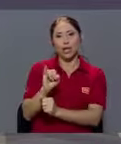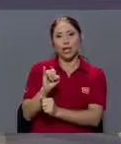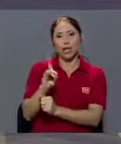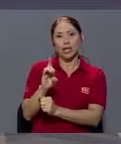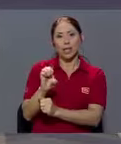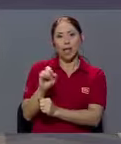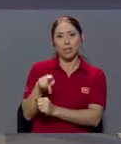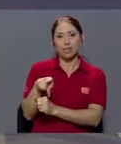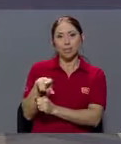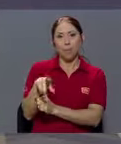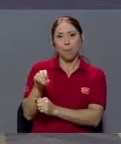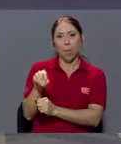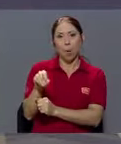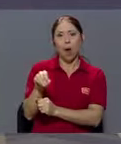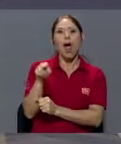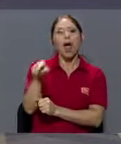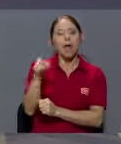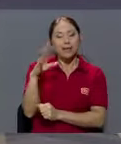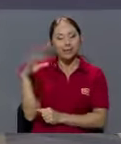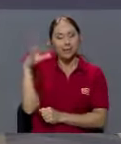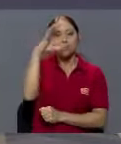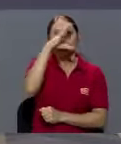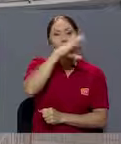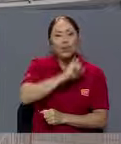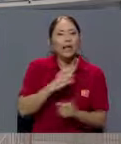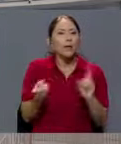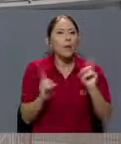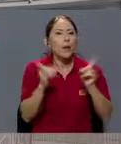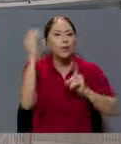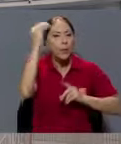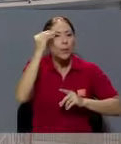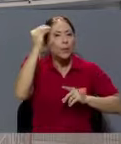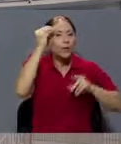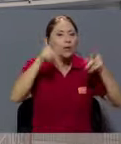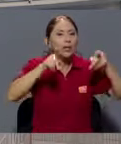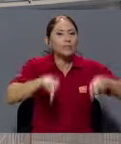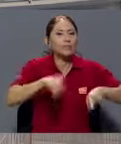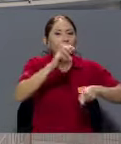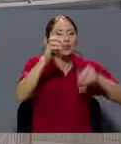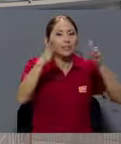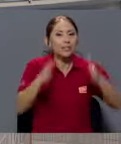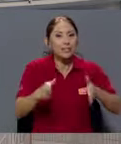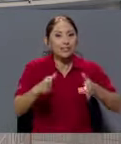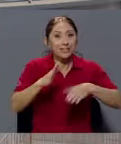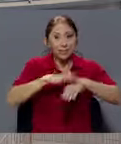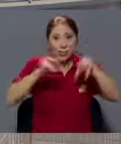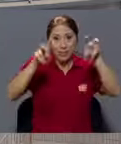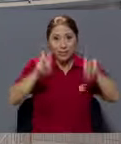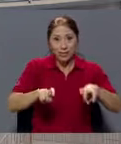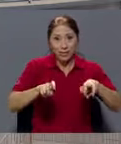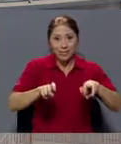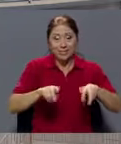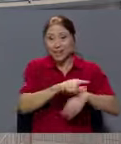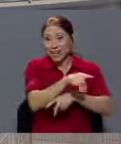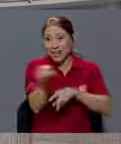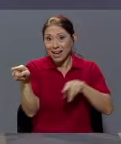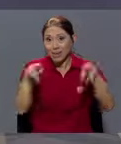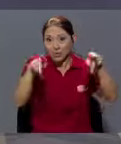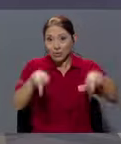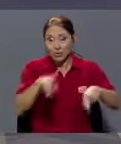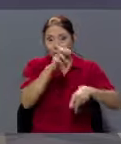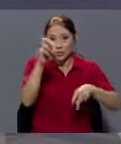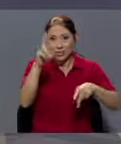y nos permitió conocer la opinión de la población, ¿verdad?, costarricense alrededor de las pruebas, y encontramos que la